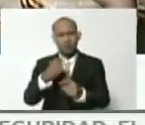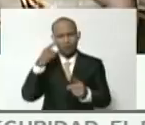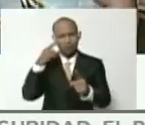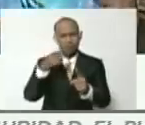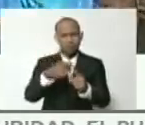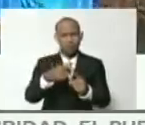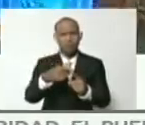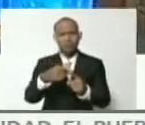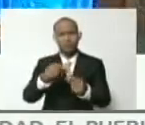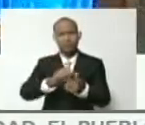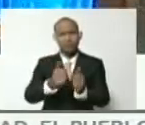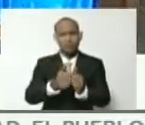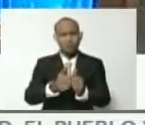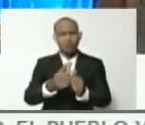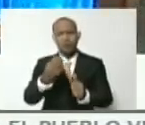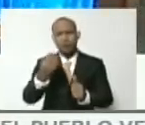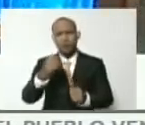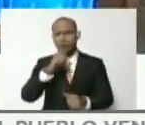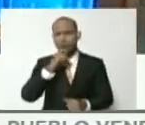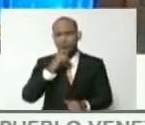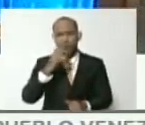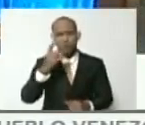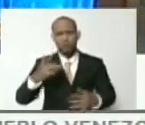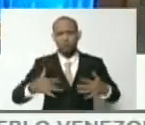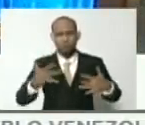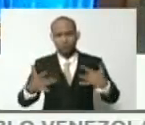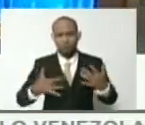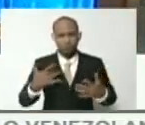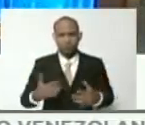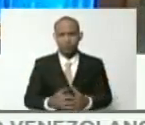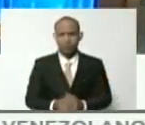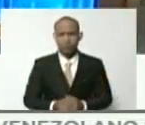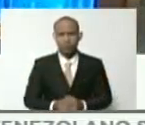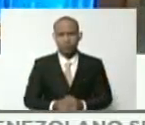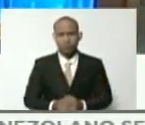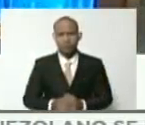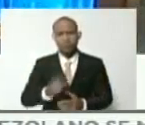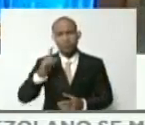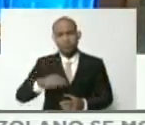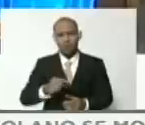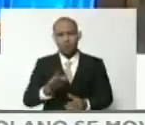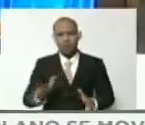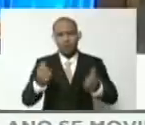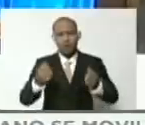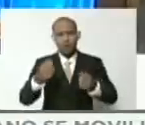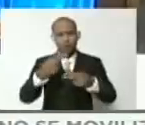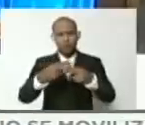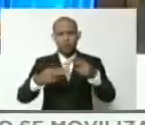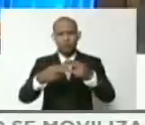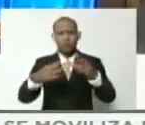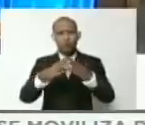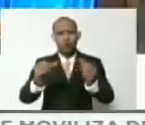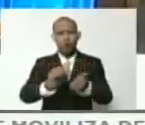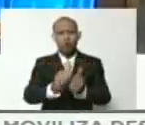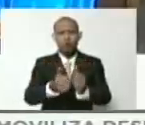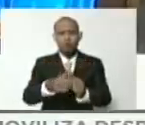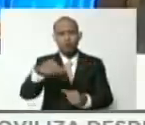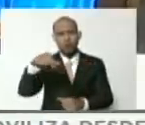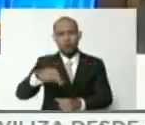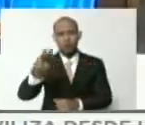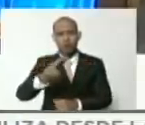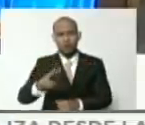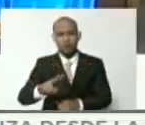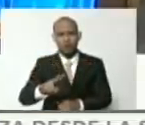complejas, muy dinámicas, y hemos logrado construir en todas las situaciones que nos ha tocado